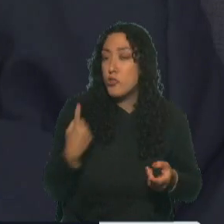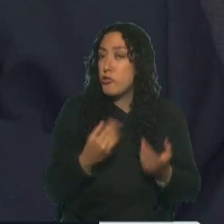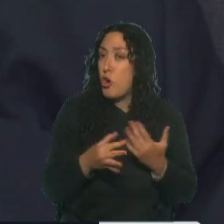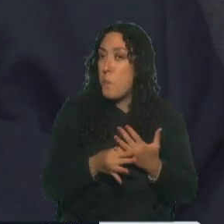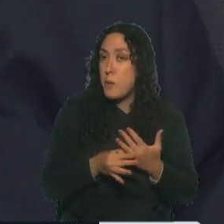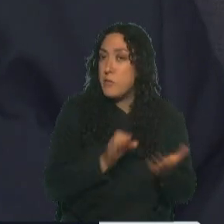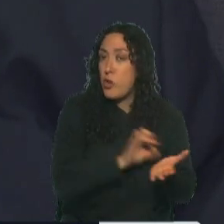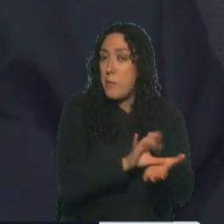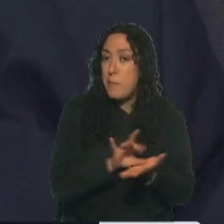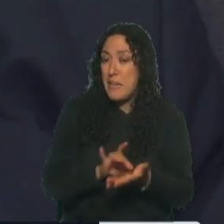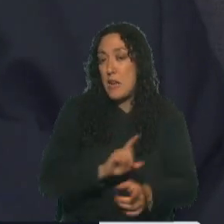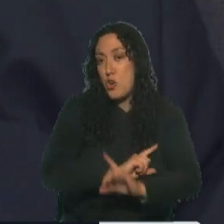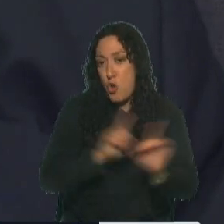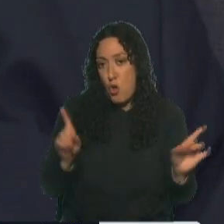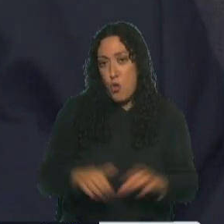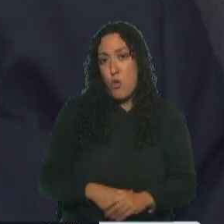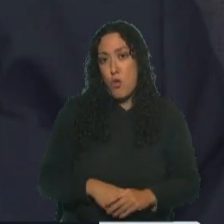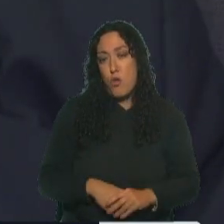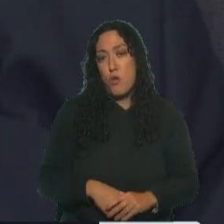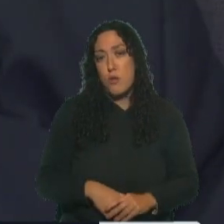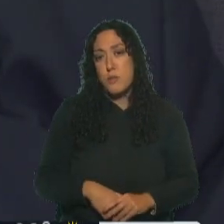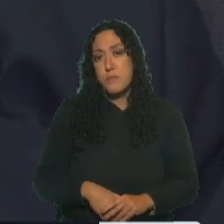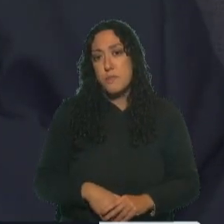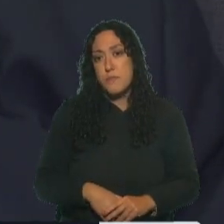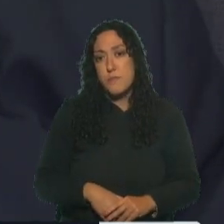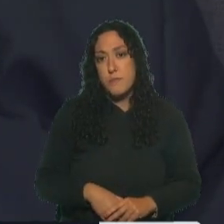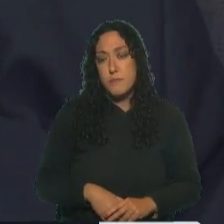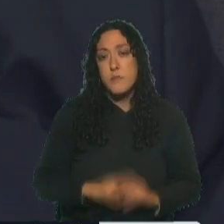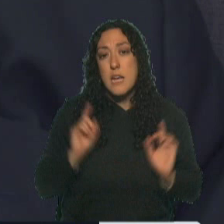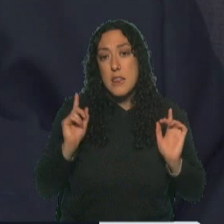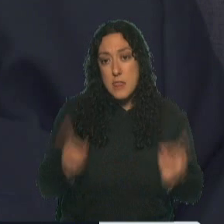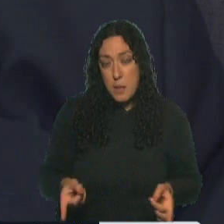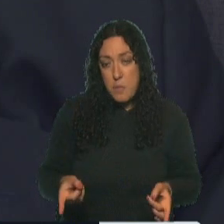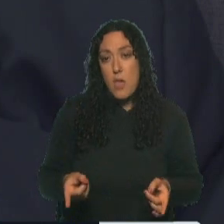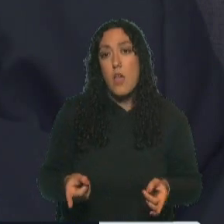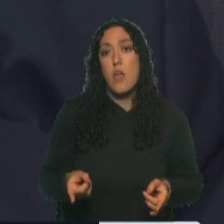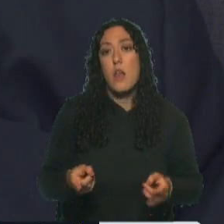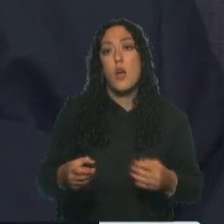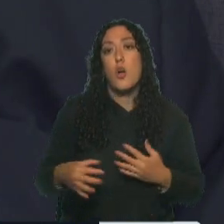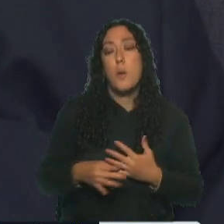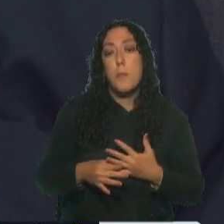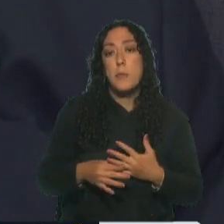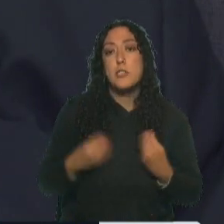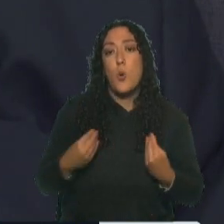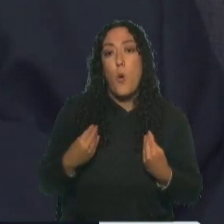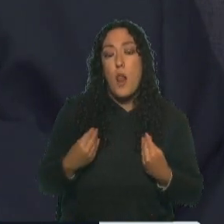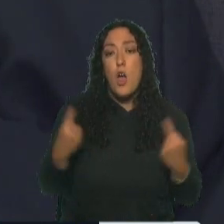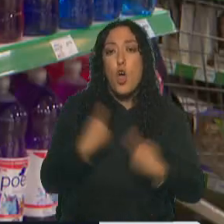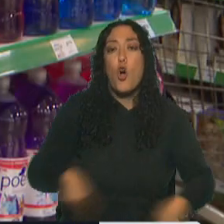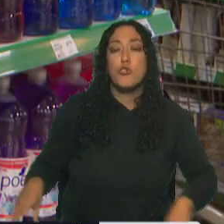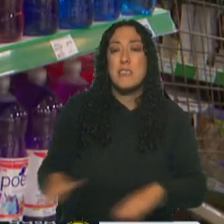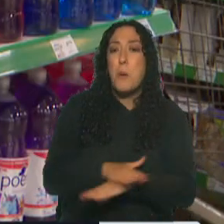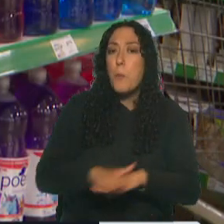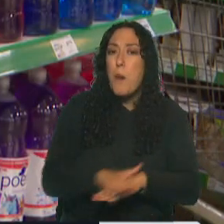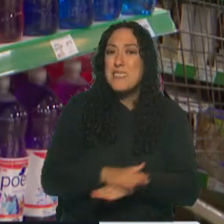en lo mínimo, no despedir gente. Y también a formar una canasta básica